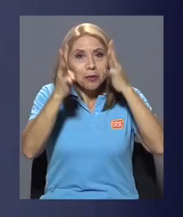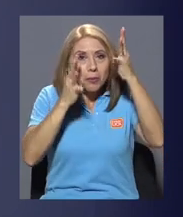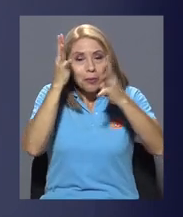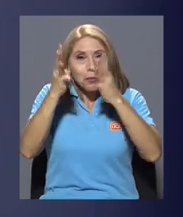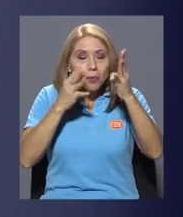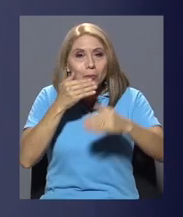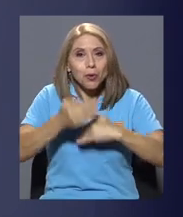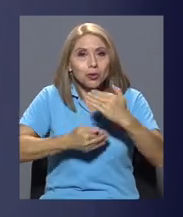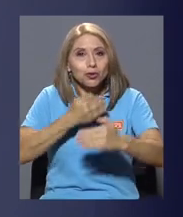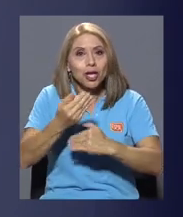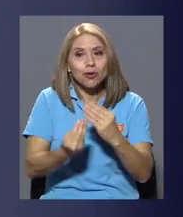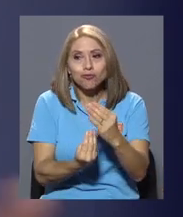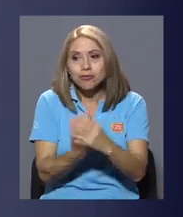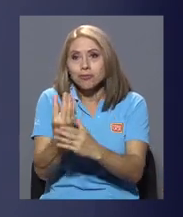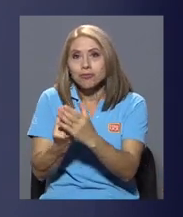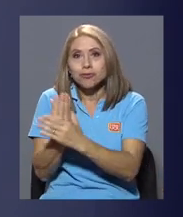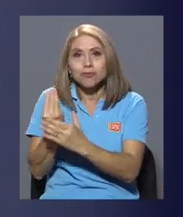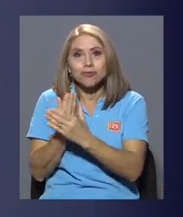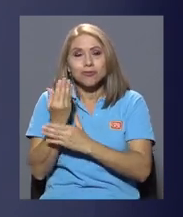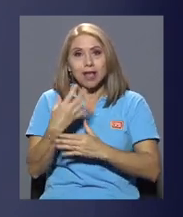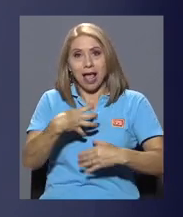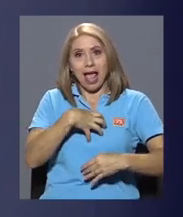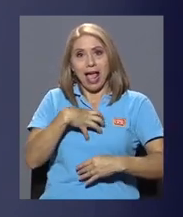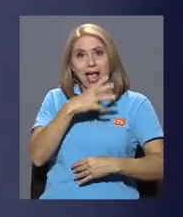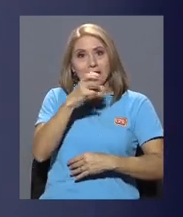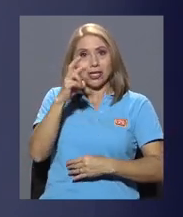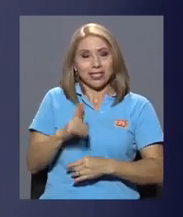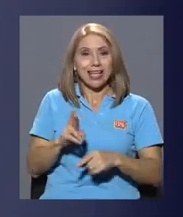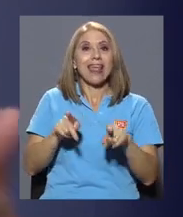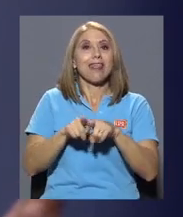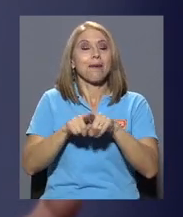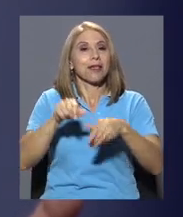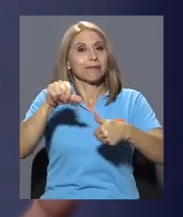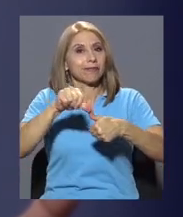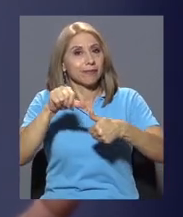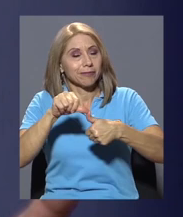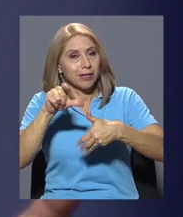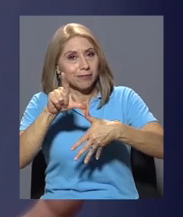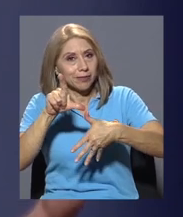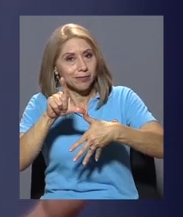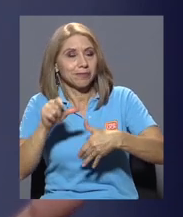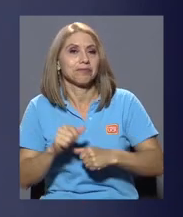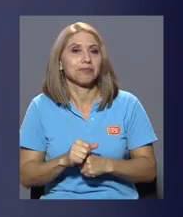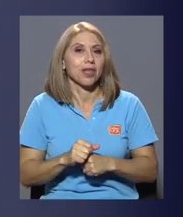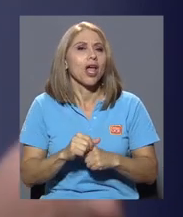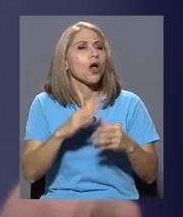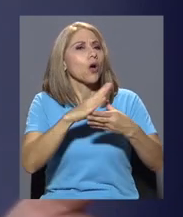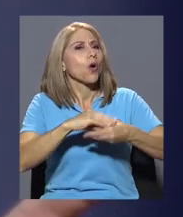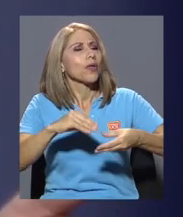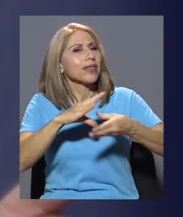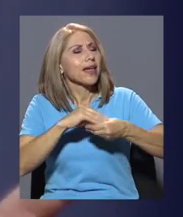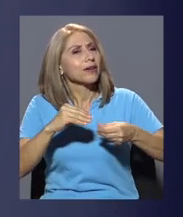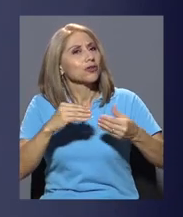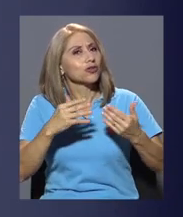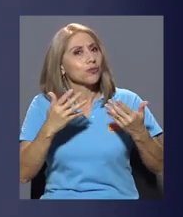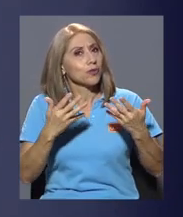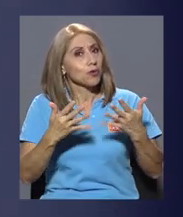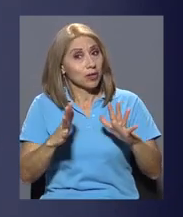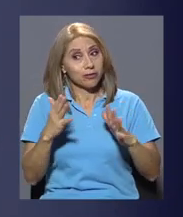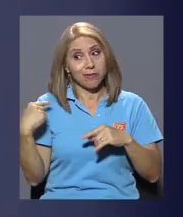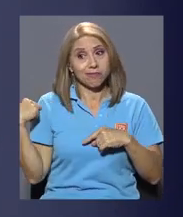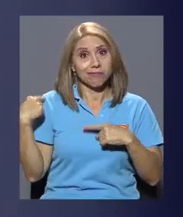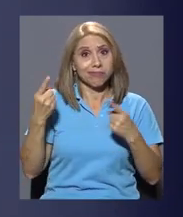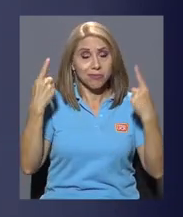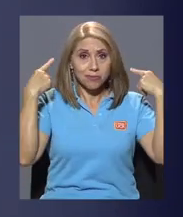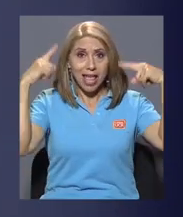en el panorama nacional y regional contános tal vez cómo fue después de el